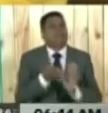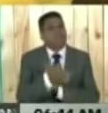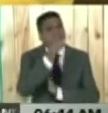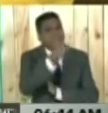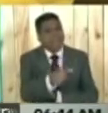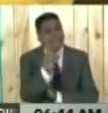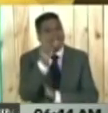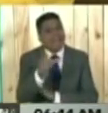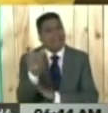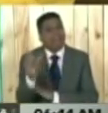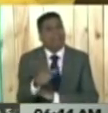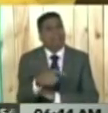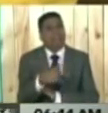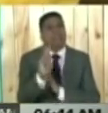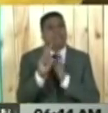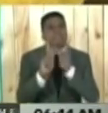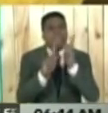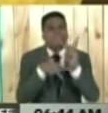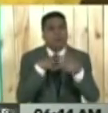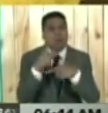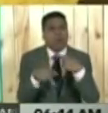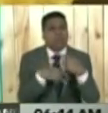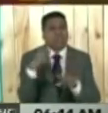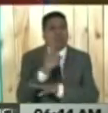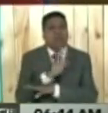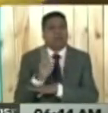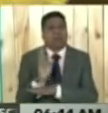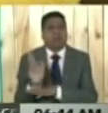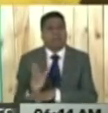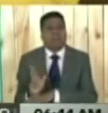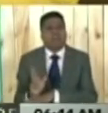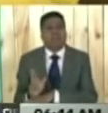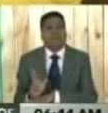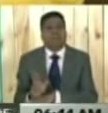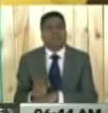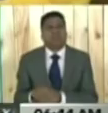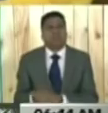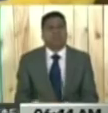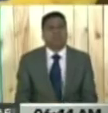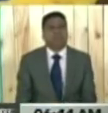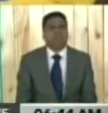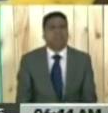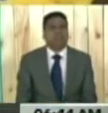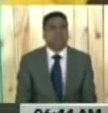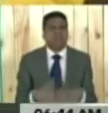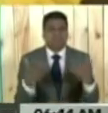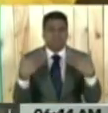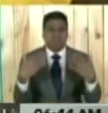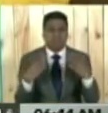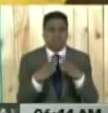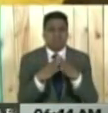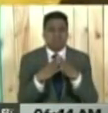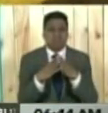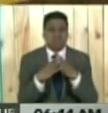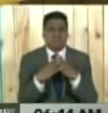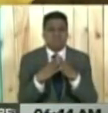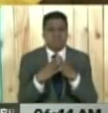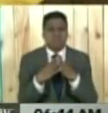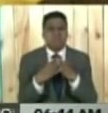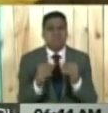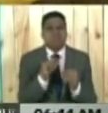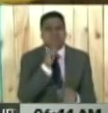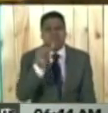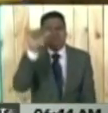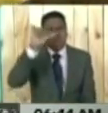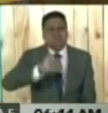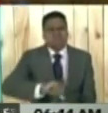tú dices, un proceso de una magnitud trascendental, como es la activación de un revocatorio, lo hacen corriendo, lo hacen mal,